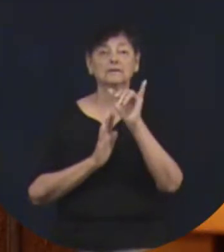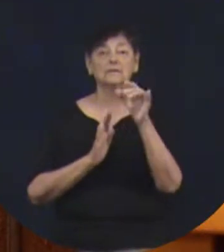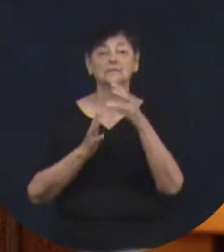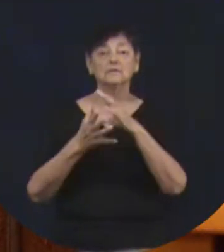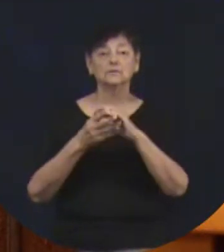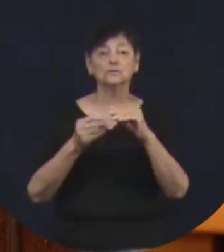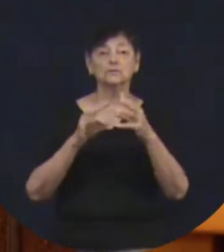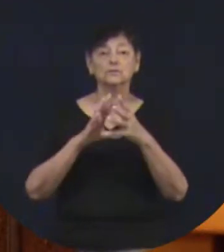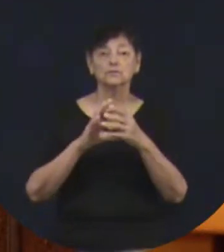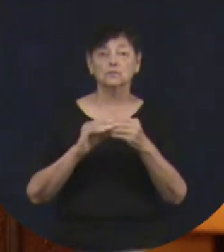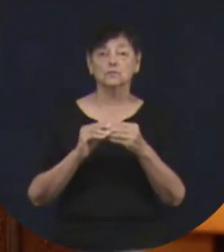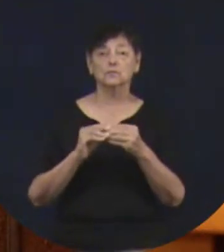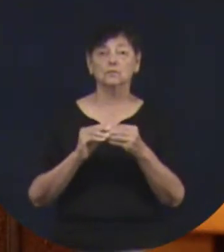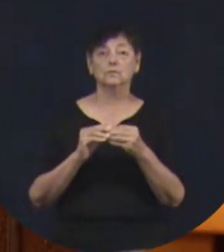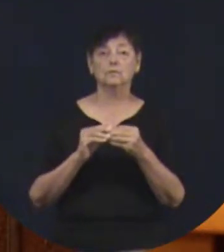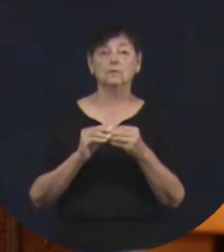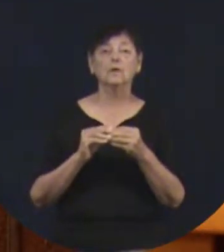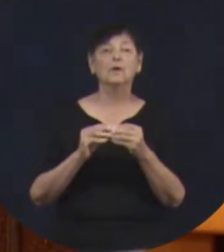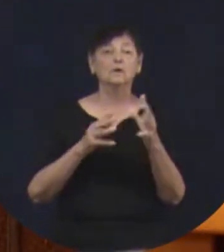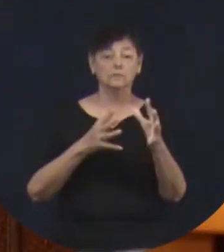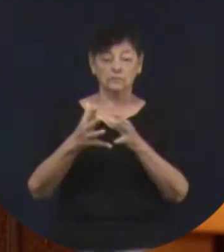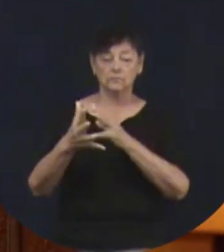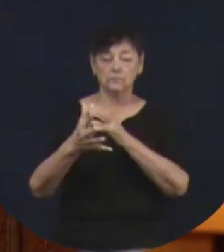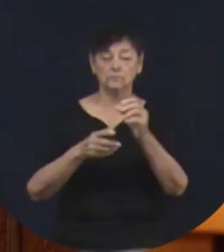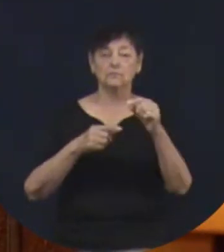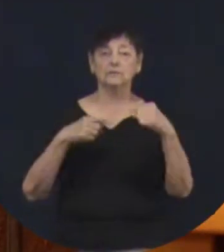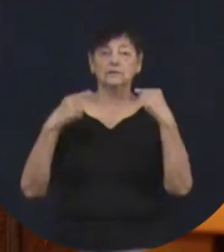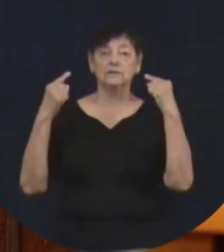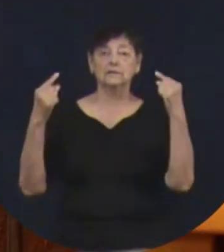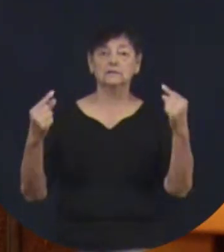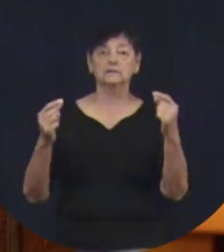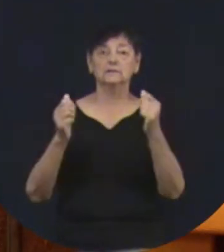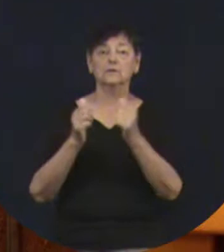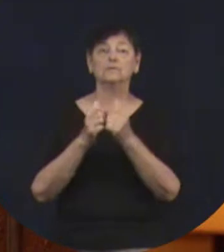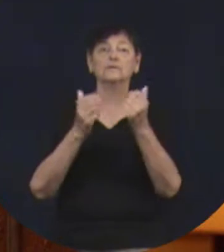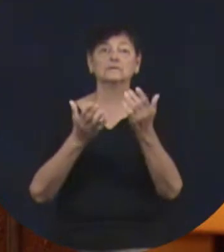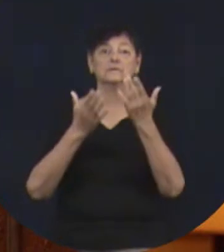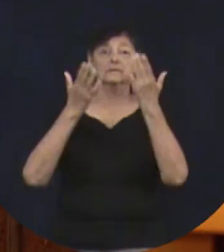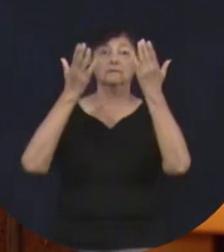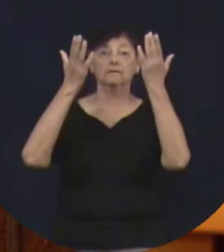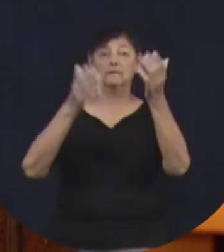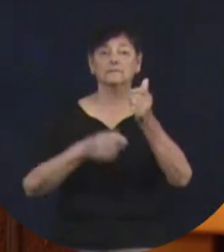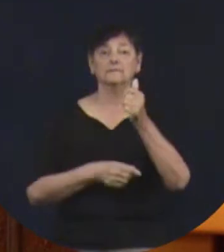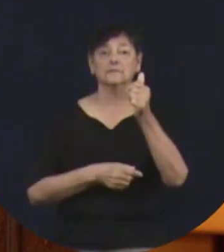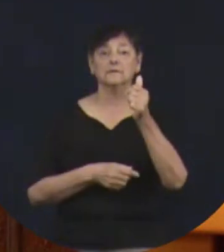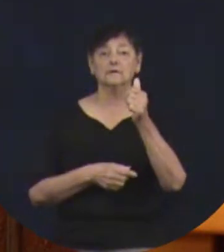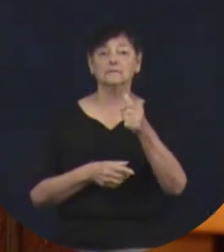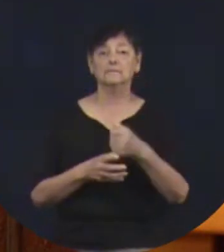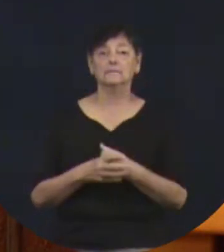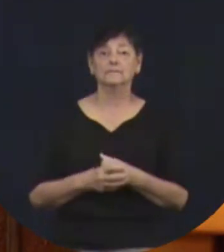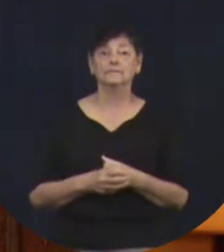historia, para destruir el pecado con el sacrificio de sí mismo.